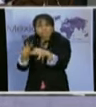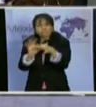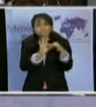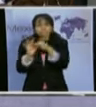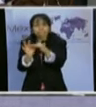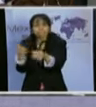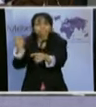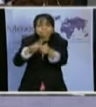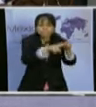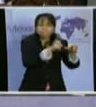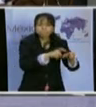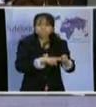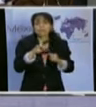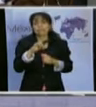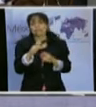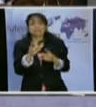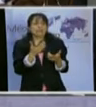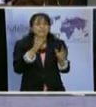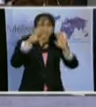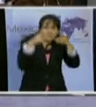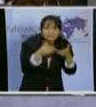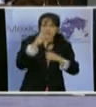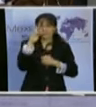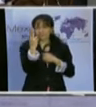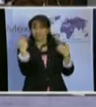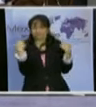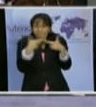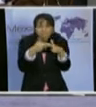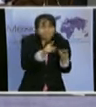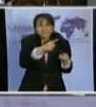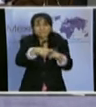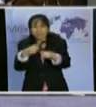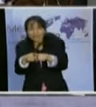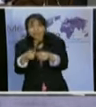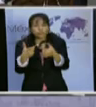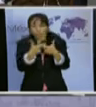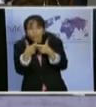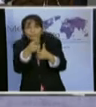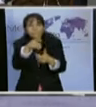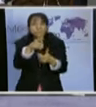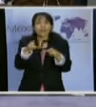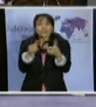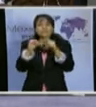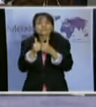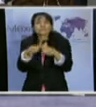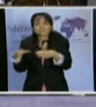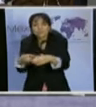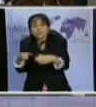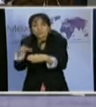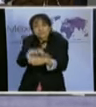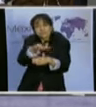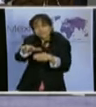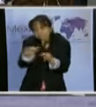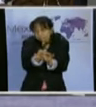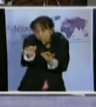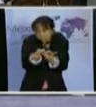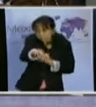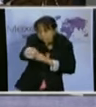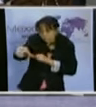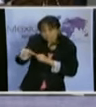la academia hasta cooperativas, asociaciones de barrios, pasando por profesionales y técnicos de distintas disciplinas